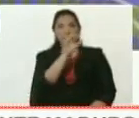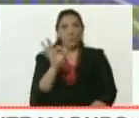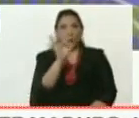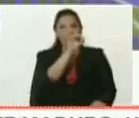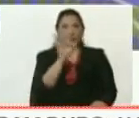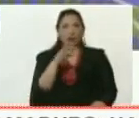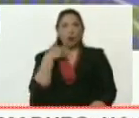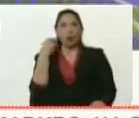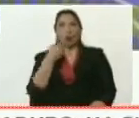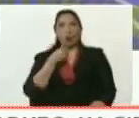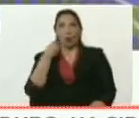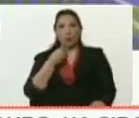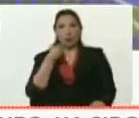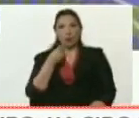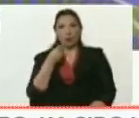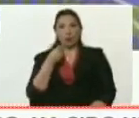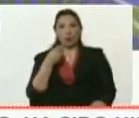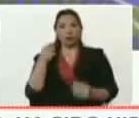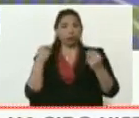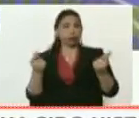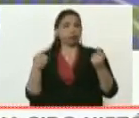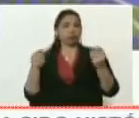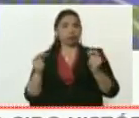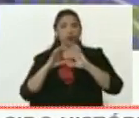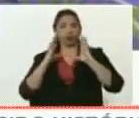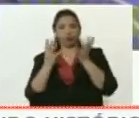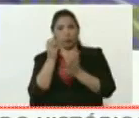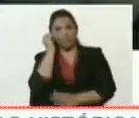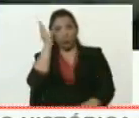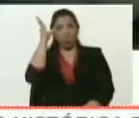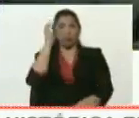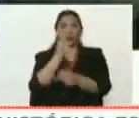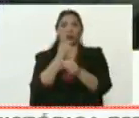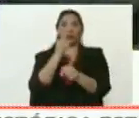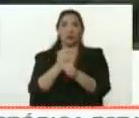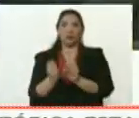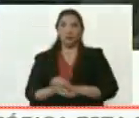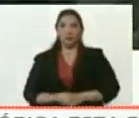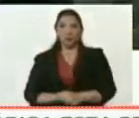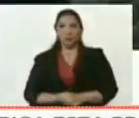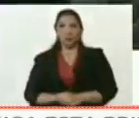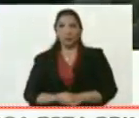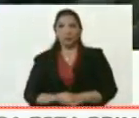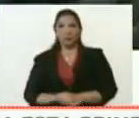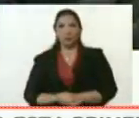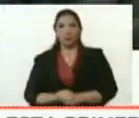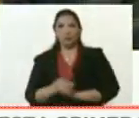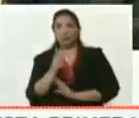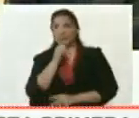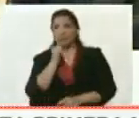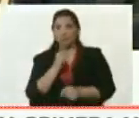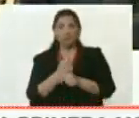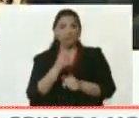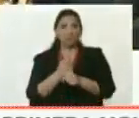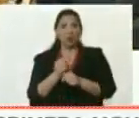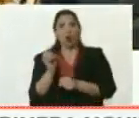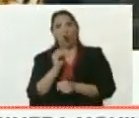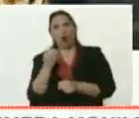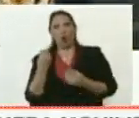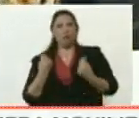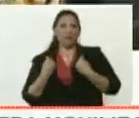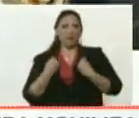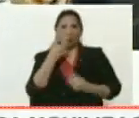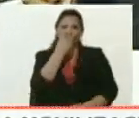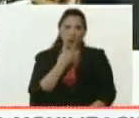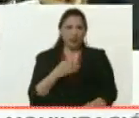de la juventud activa en el mundo en capacidad laboral está o en desempleo o vive en pobreza